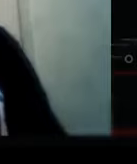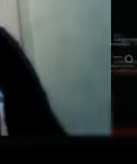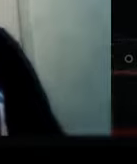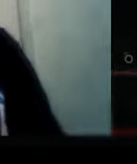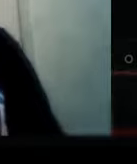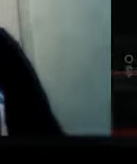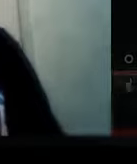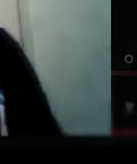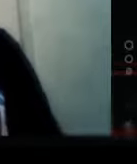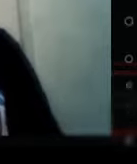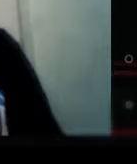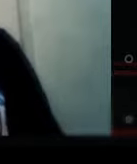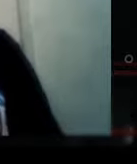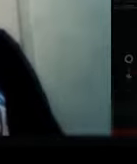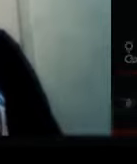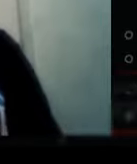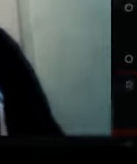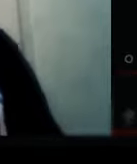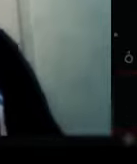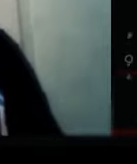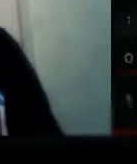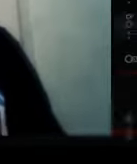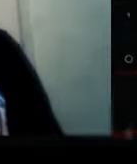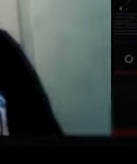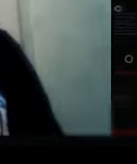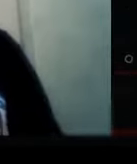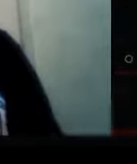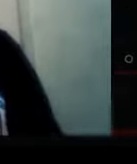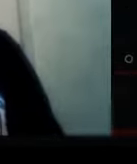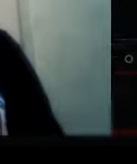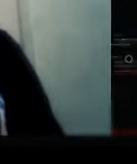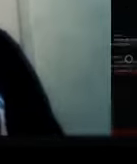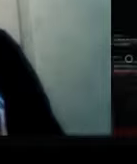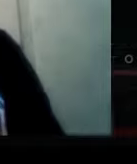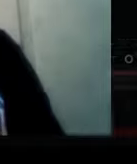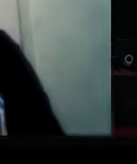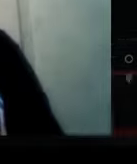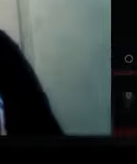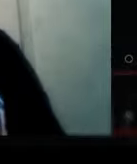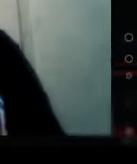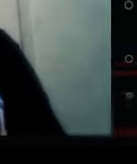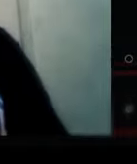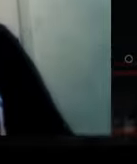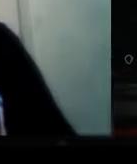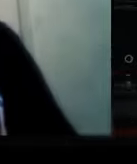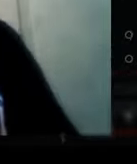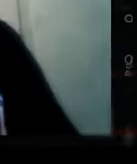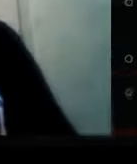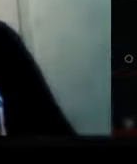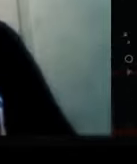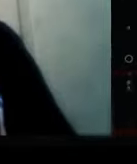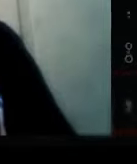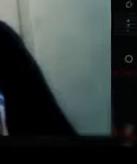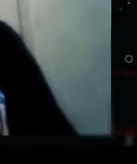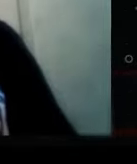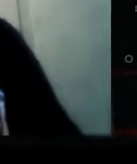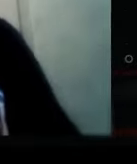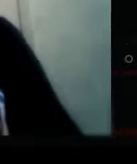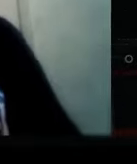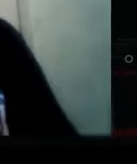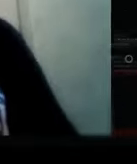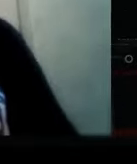el Milenio, Noticias Milenio. Ese fue el primer video donde miré que el video que estamos perdidos